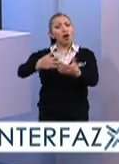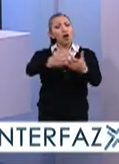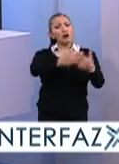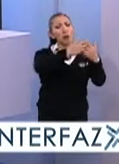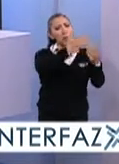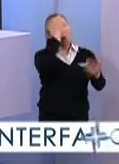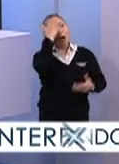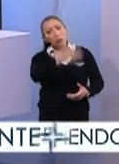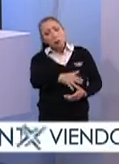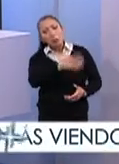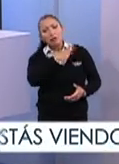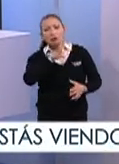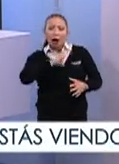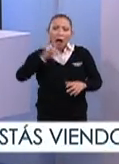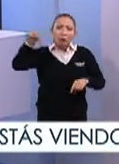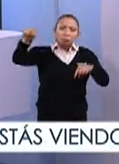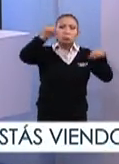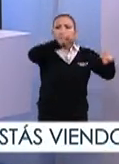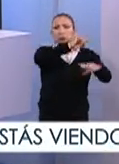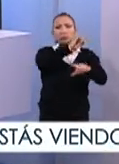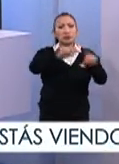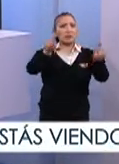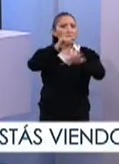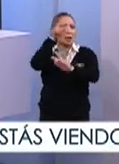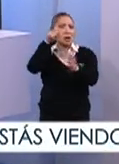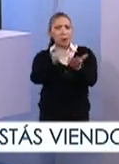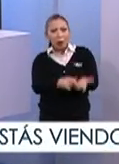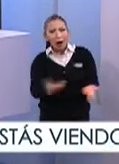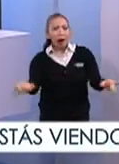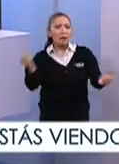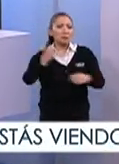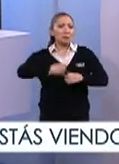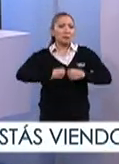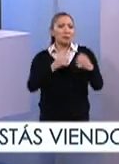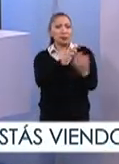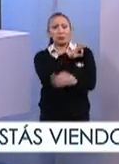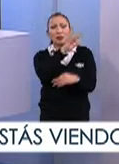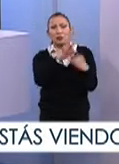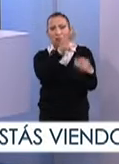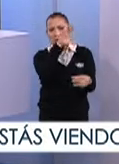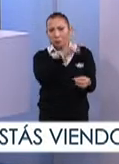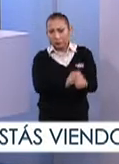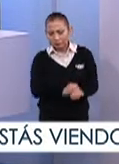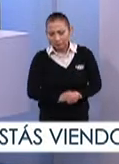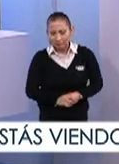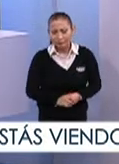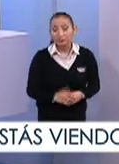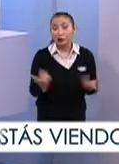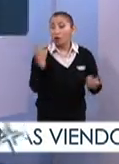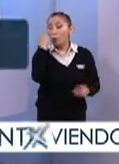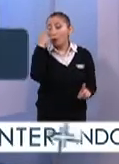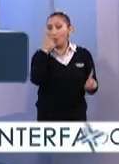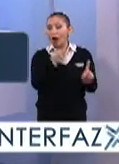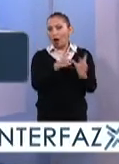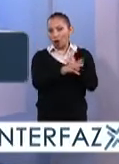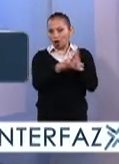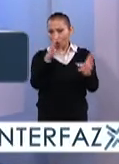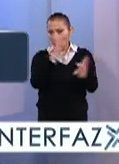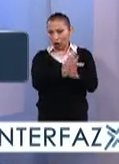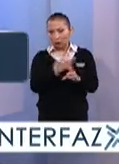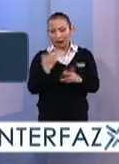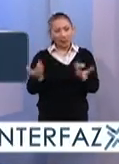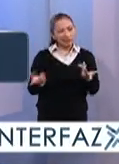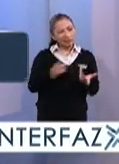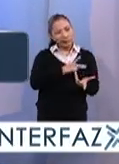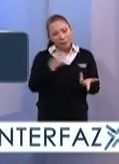sabemos, las tecnologías están en cada paso que damos y bueno, pues uno de los principales aspectos que se ha